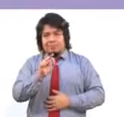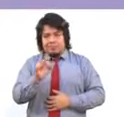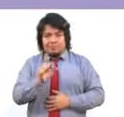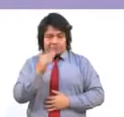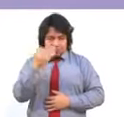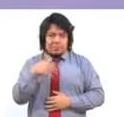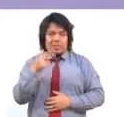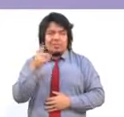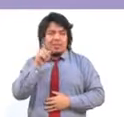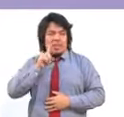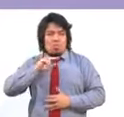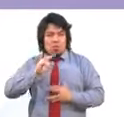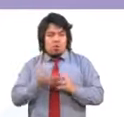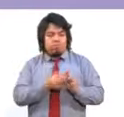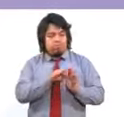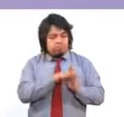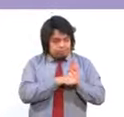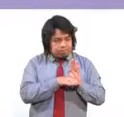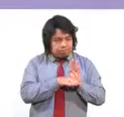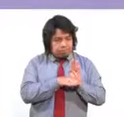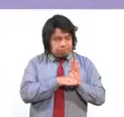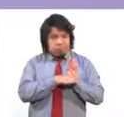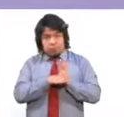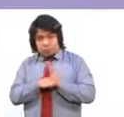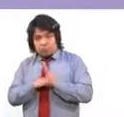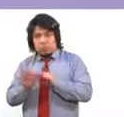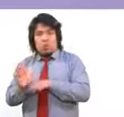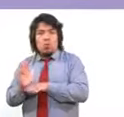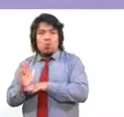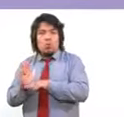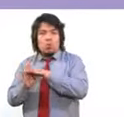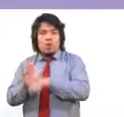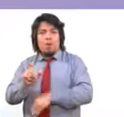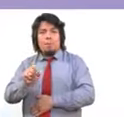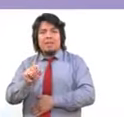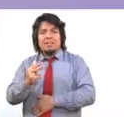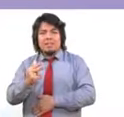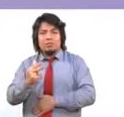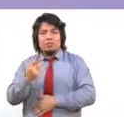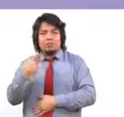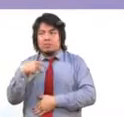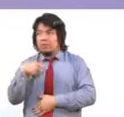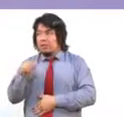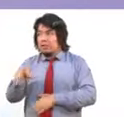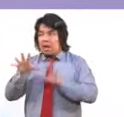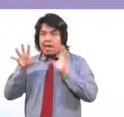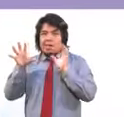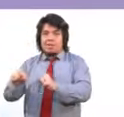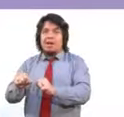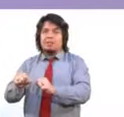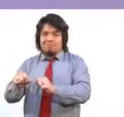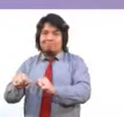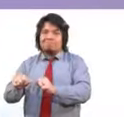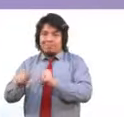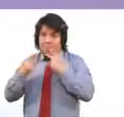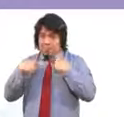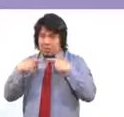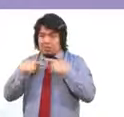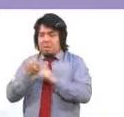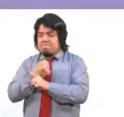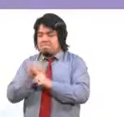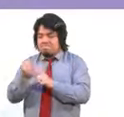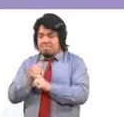muertes violentas de mujeres, de igual manera ha aumentado en 28% la detención de personas